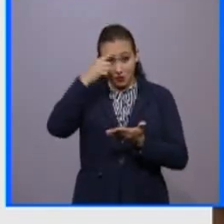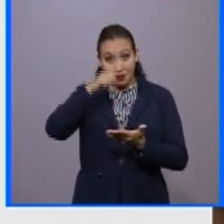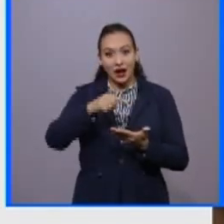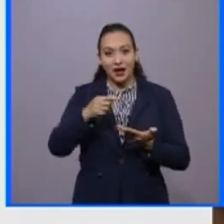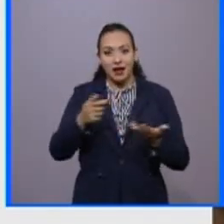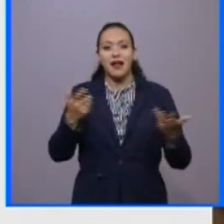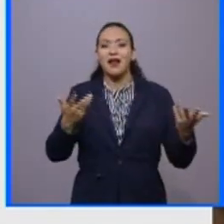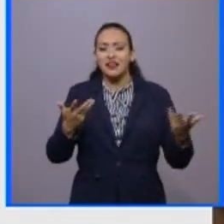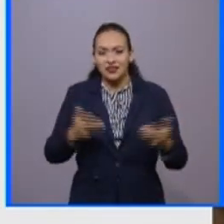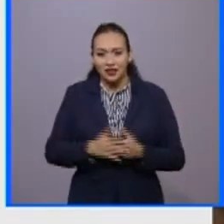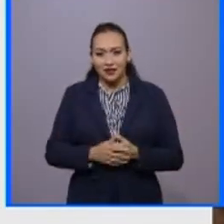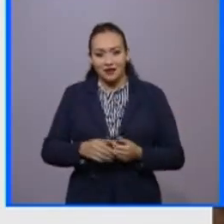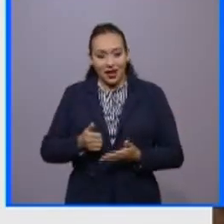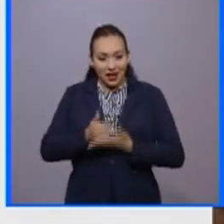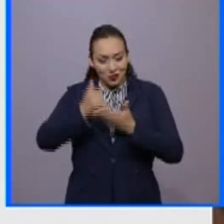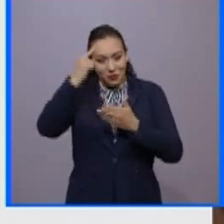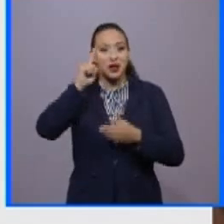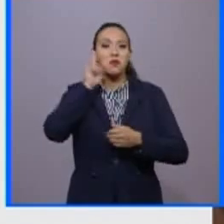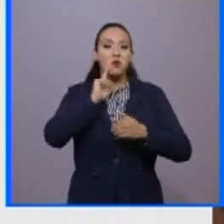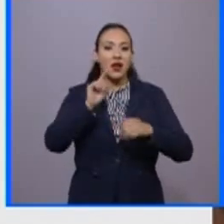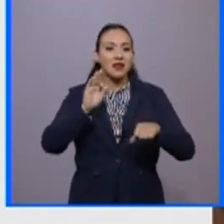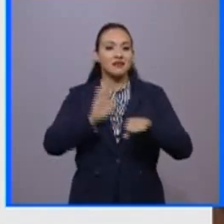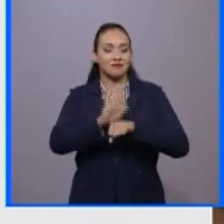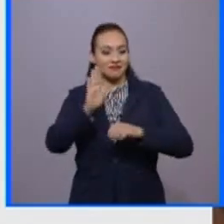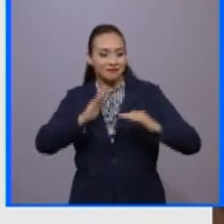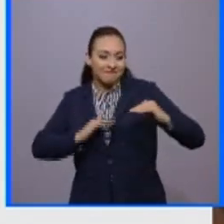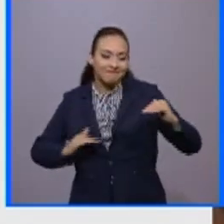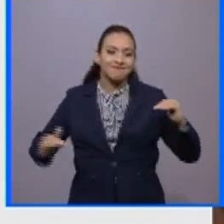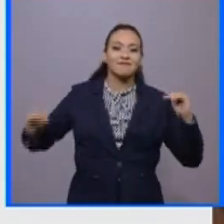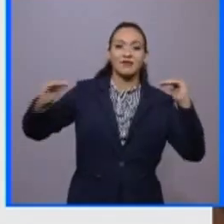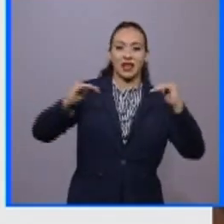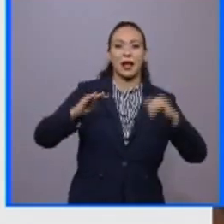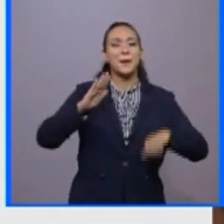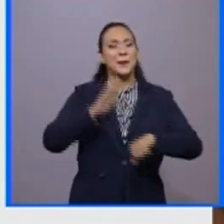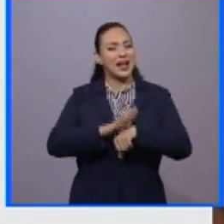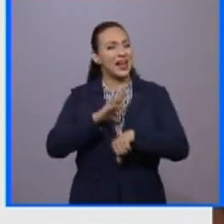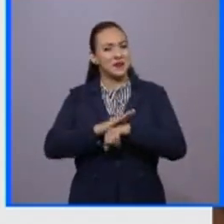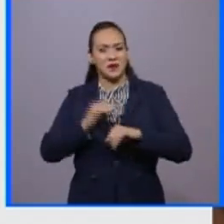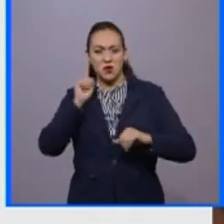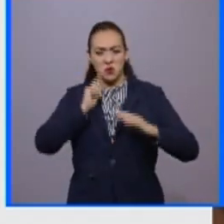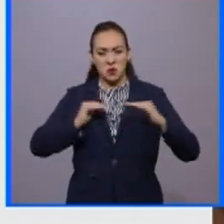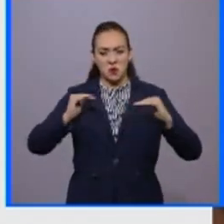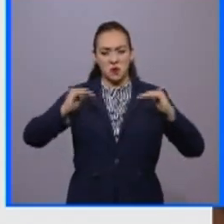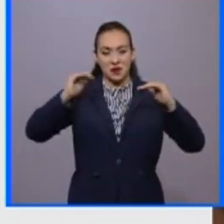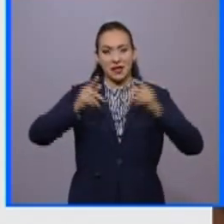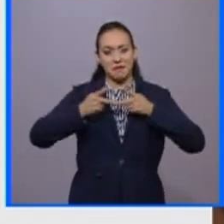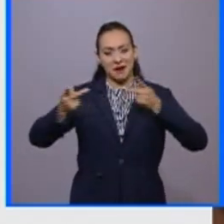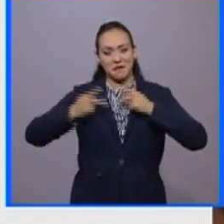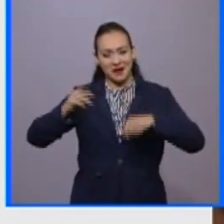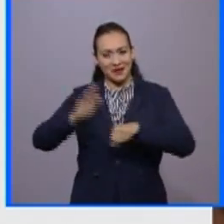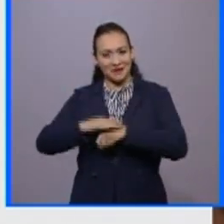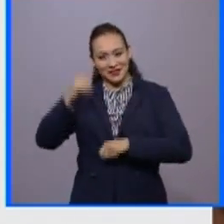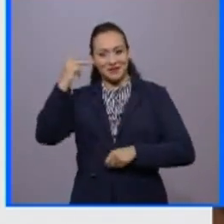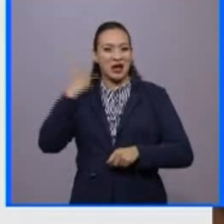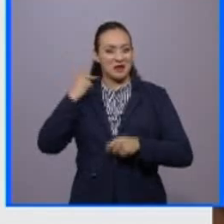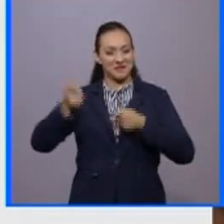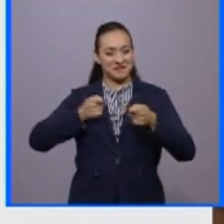más mujeres a la toma de decisiones y capacitarlas para que estén listas para las contiendas de carácter